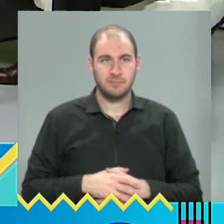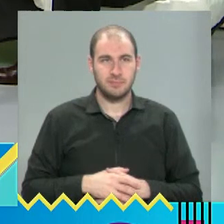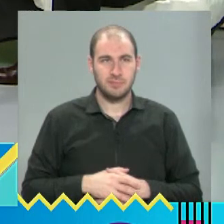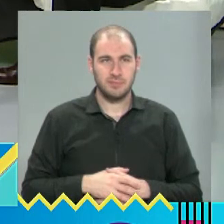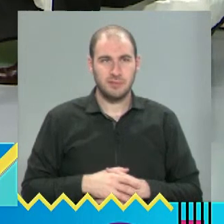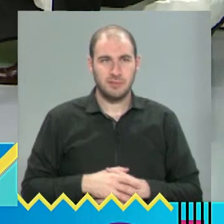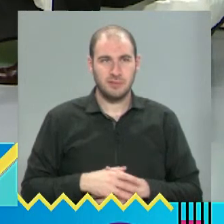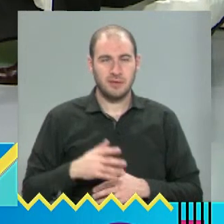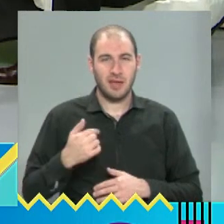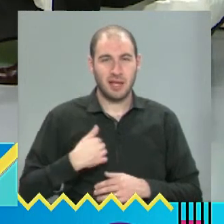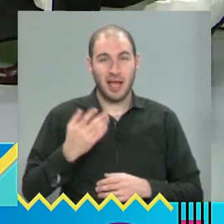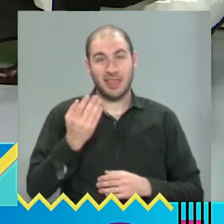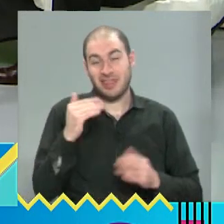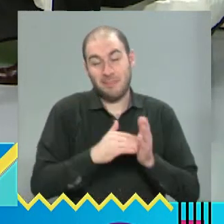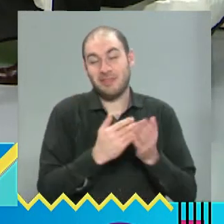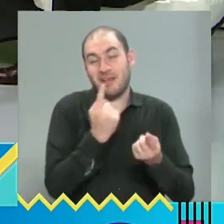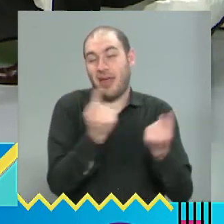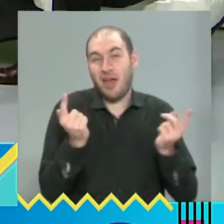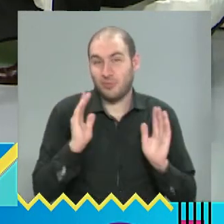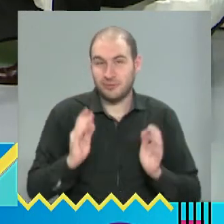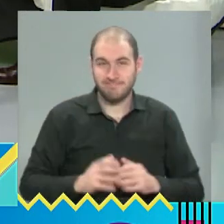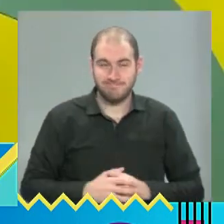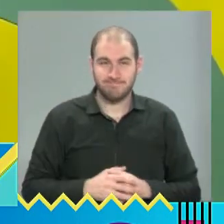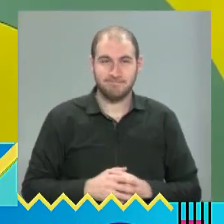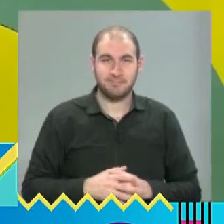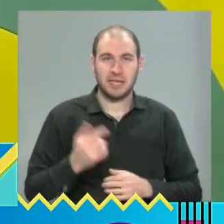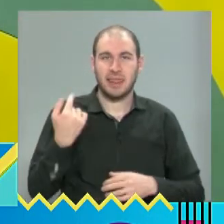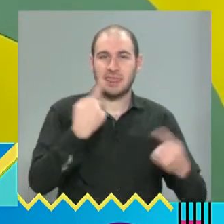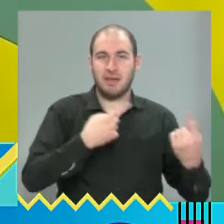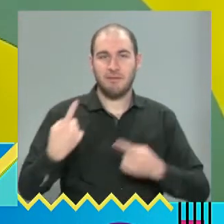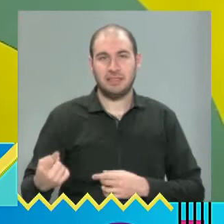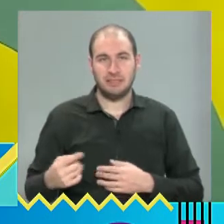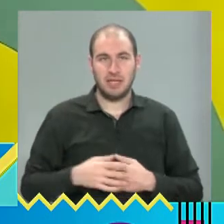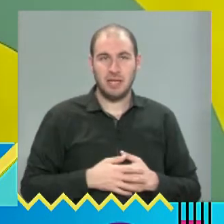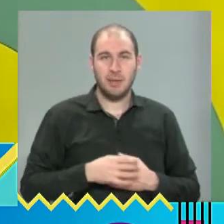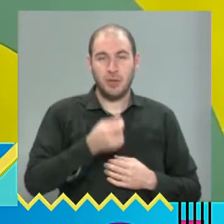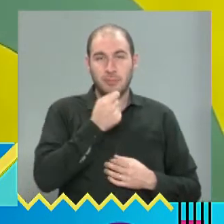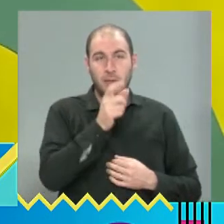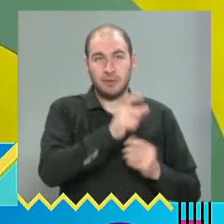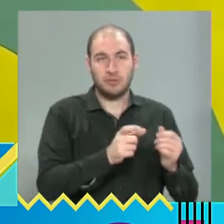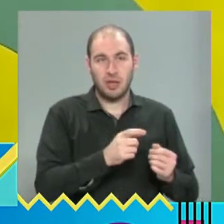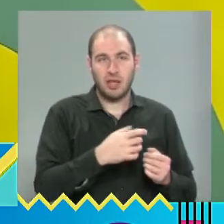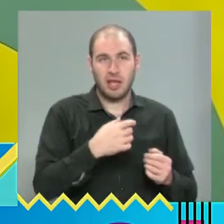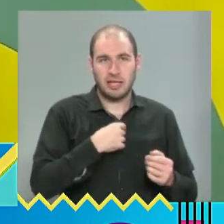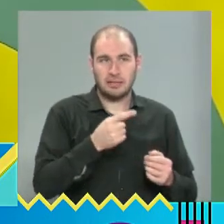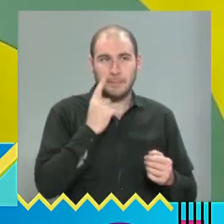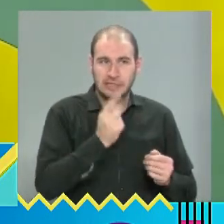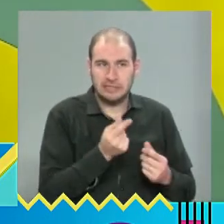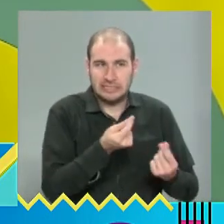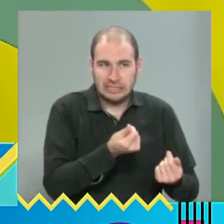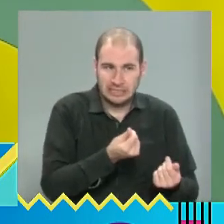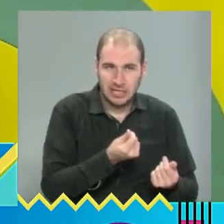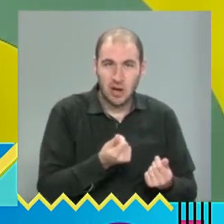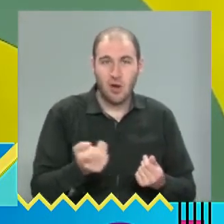Es para distintos gustos. Creo que hay que diferenciar entre los que son más proclives al riesgo y los que